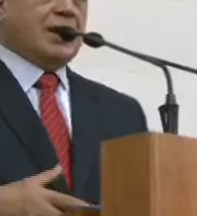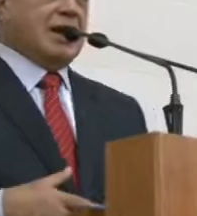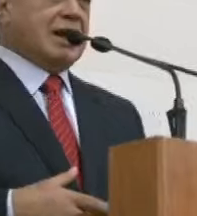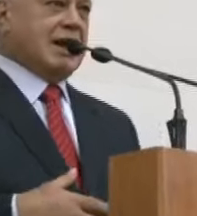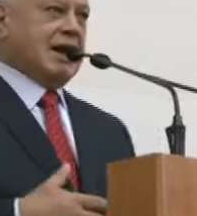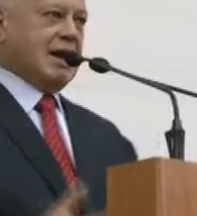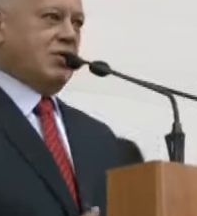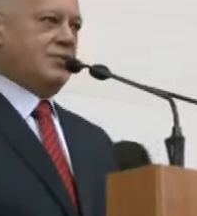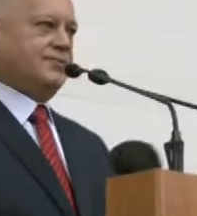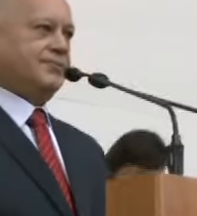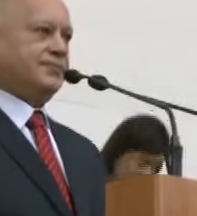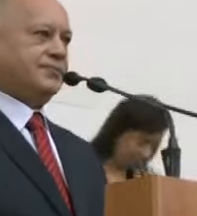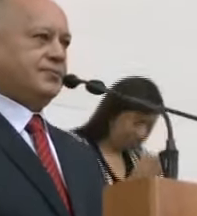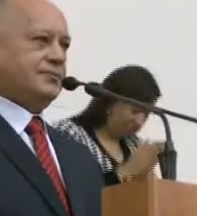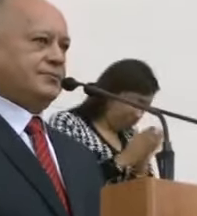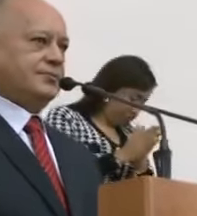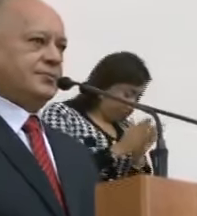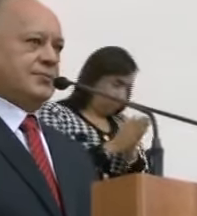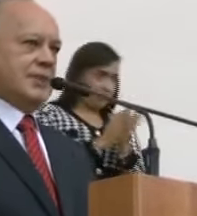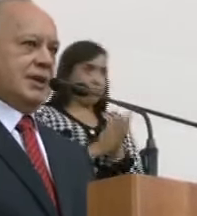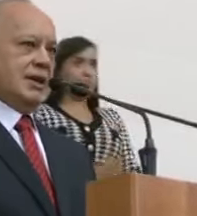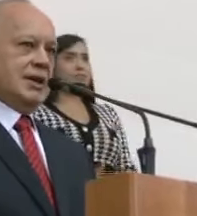Espero haberles aclarado.